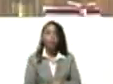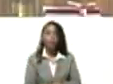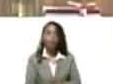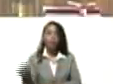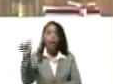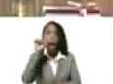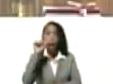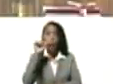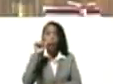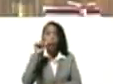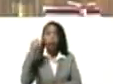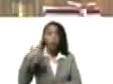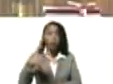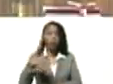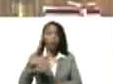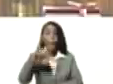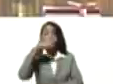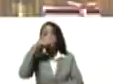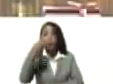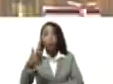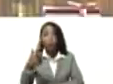la basura